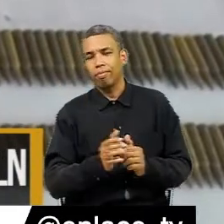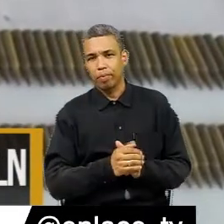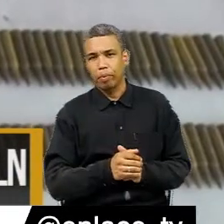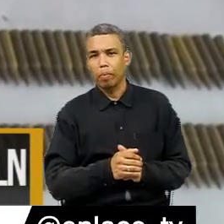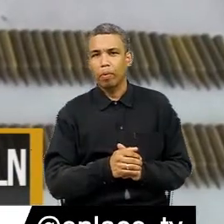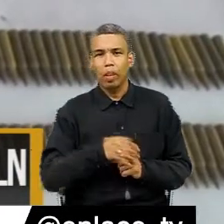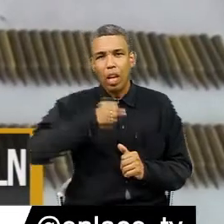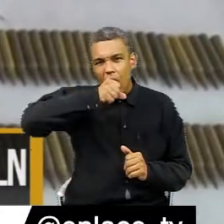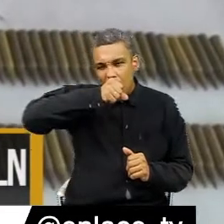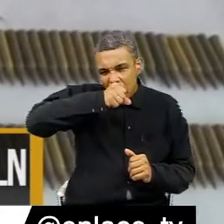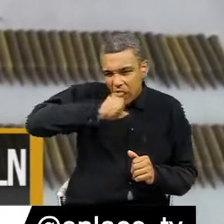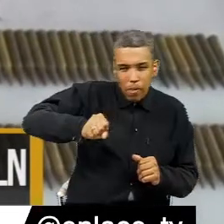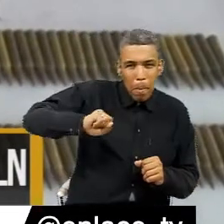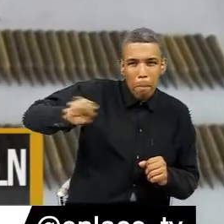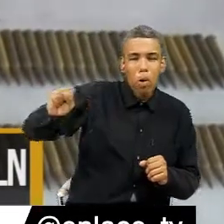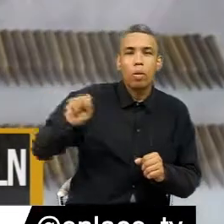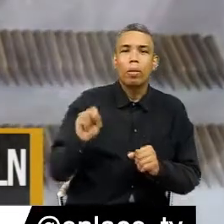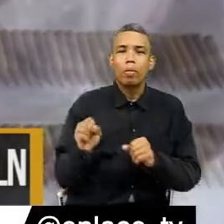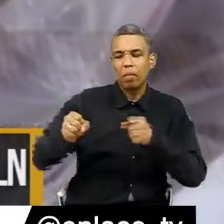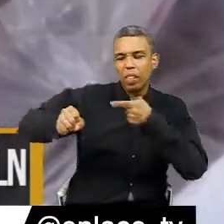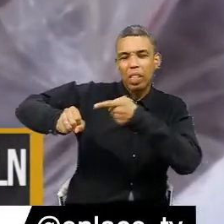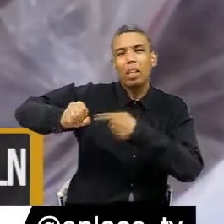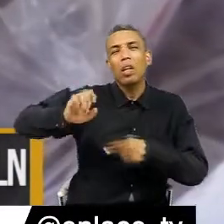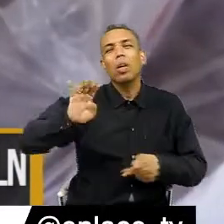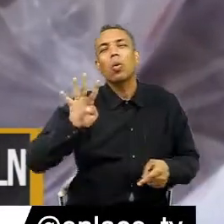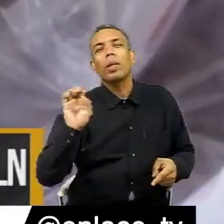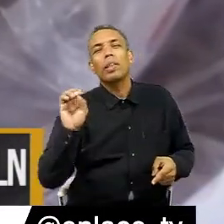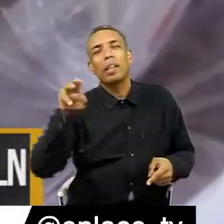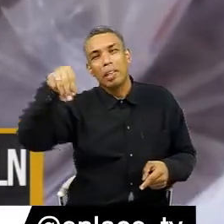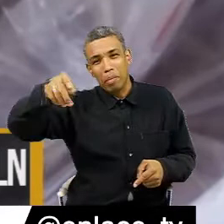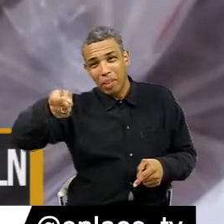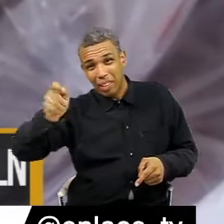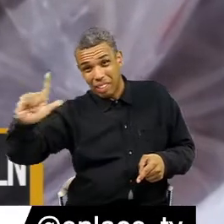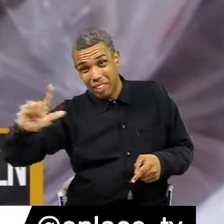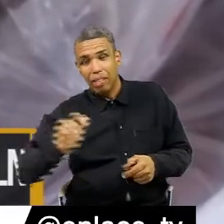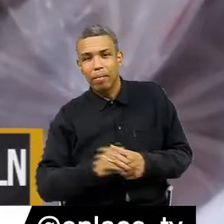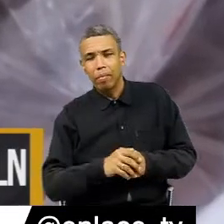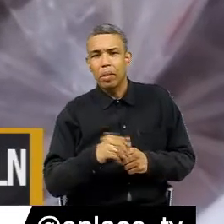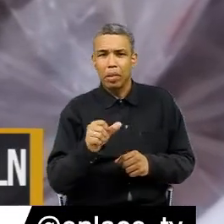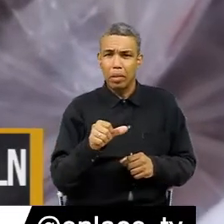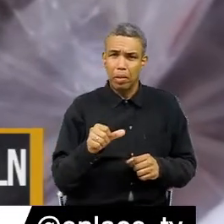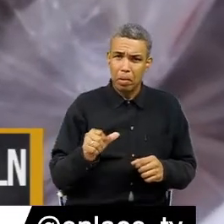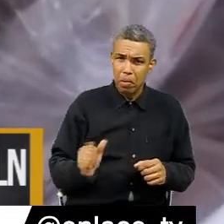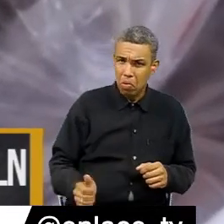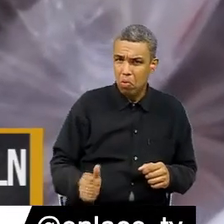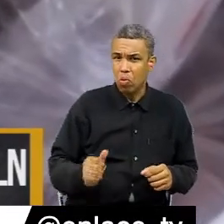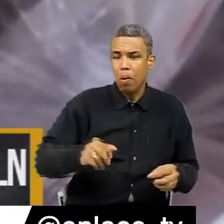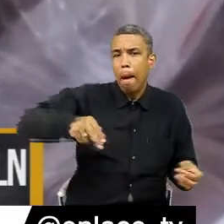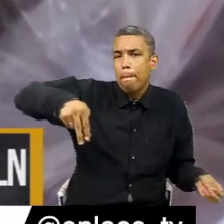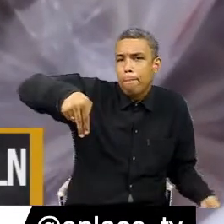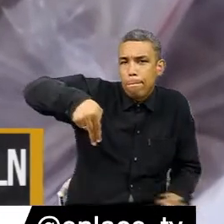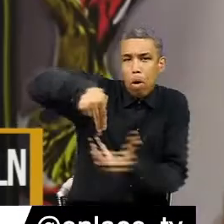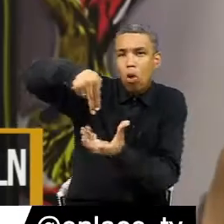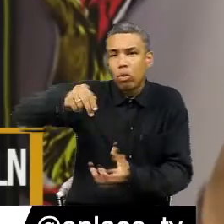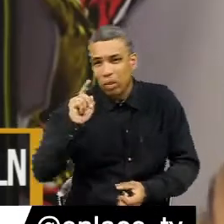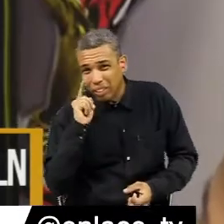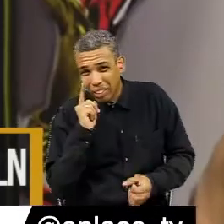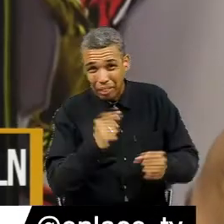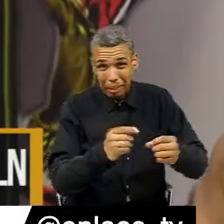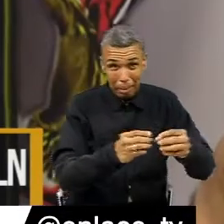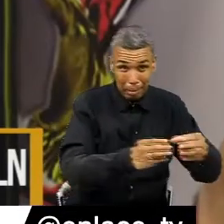de MGL, que son las de 40 milímetros, y artefactos explosivos improvisados, que son minas artesanales realizadas por estos bandidos para